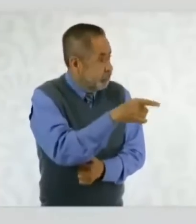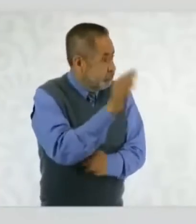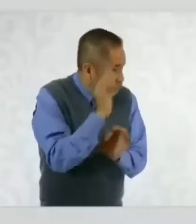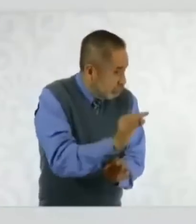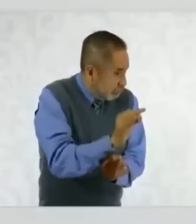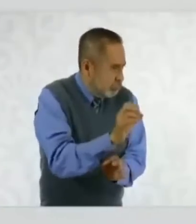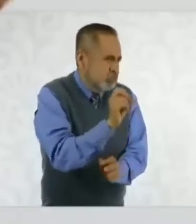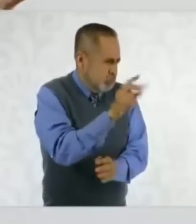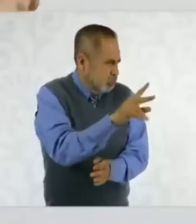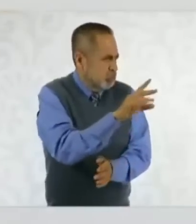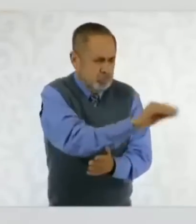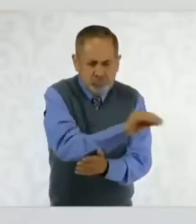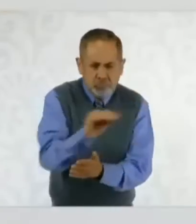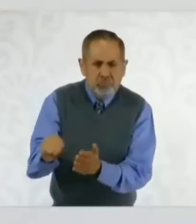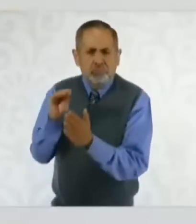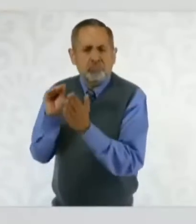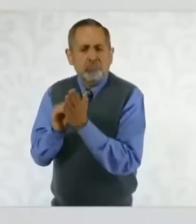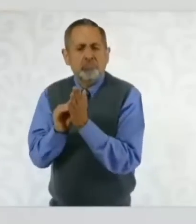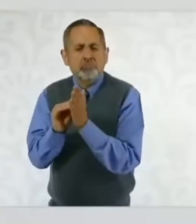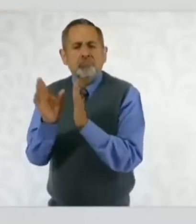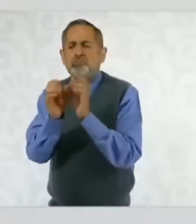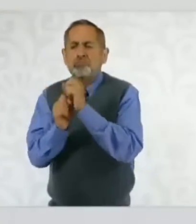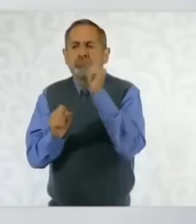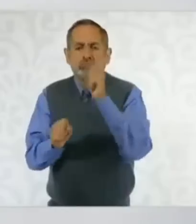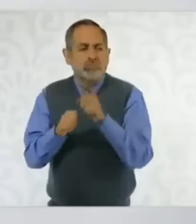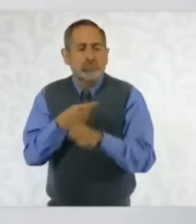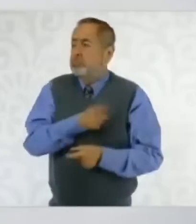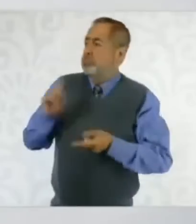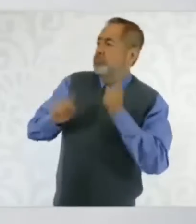contradicción, está lleno de contradicciones su posición.